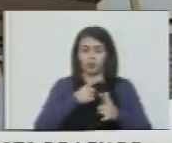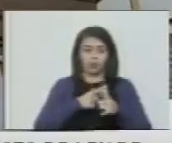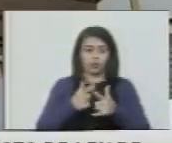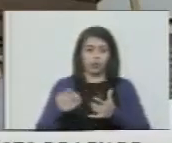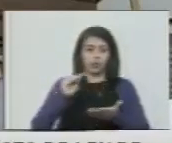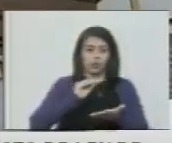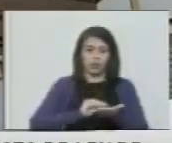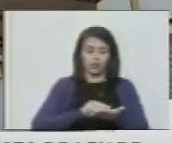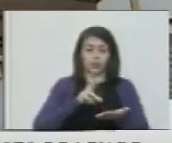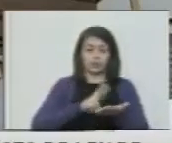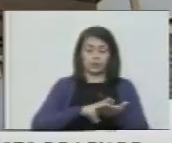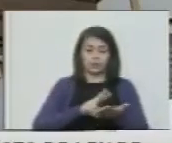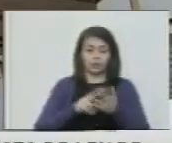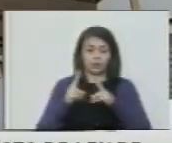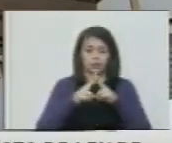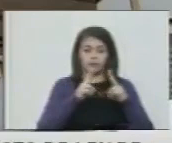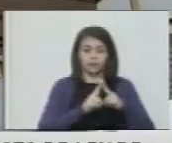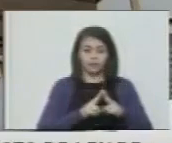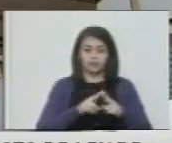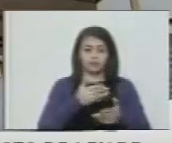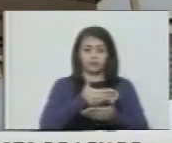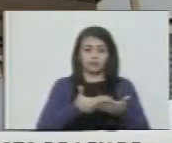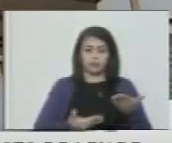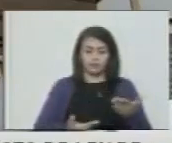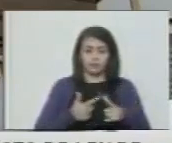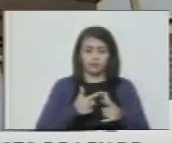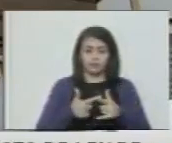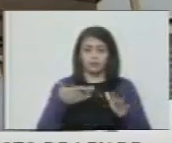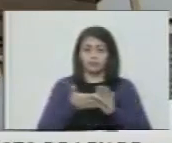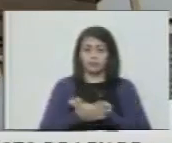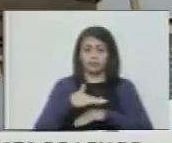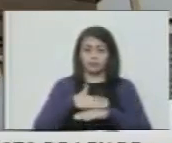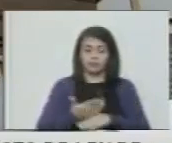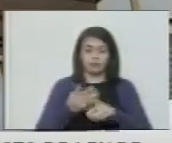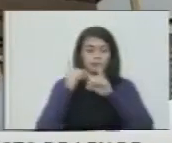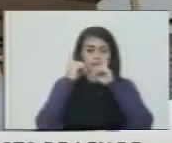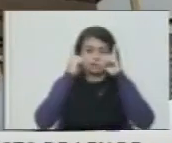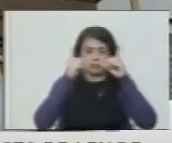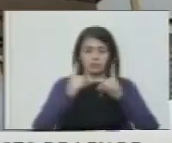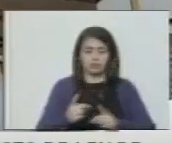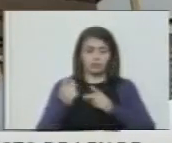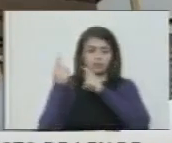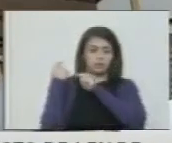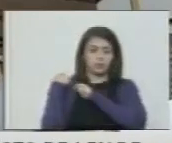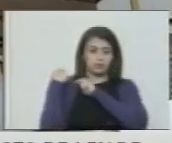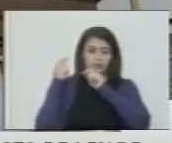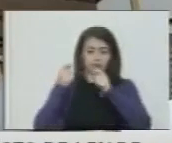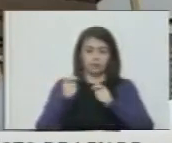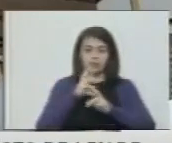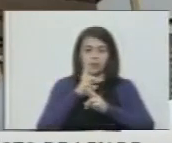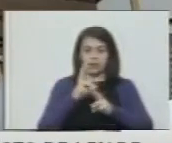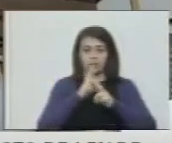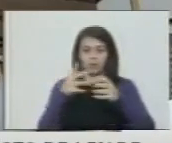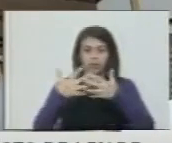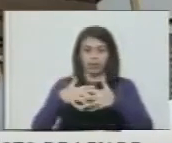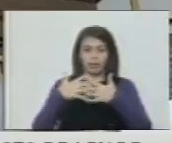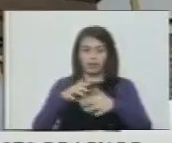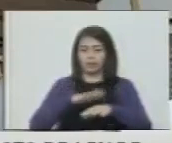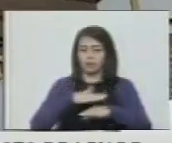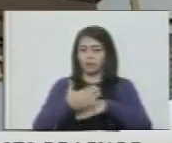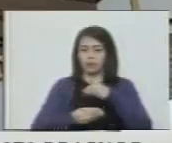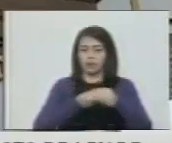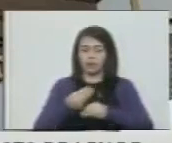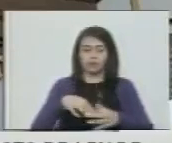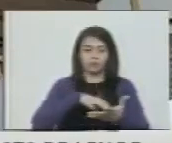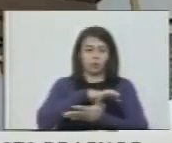de reaseguros, conocida como concesionaria, la cual toma a su cargo esta responsabilidad y responde ante la empresa cedente por